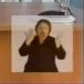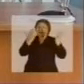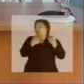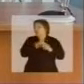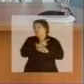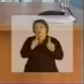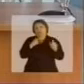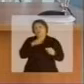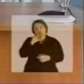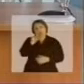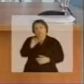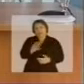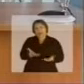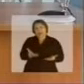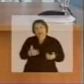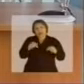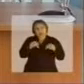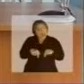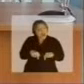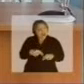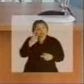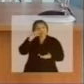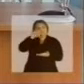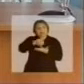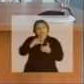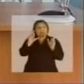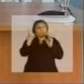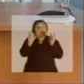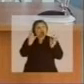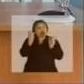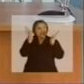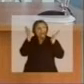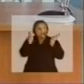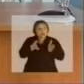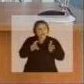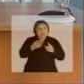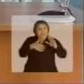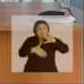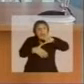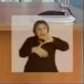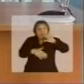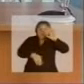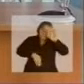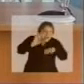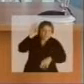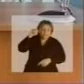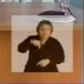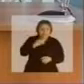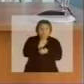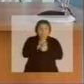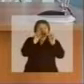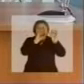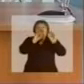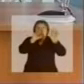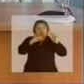No voy a hablar De que somos El país Proporcionalmente De América Latina Que tiene Mayor cantidad